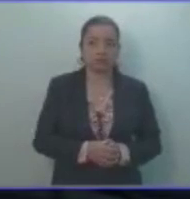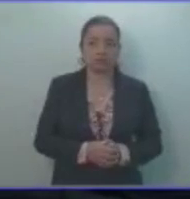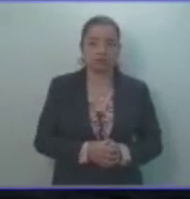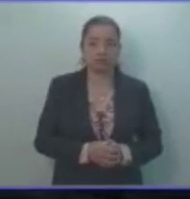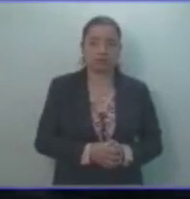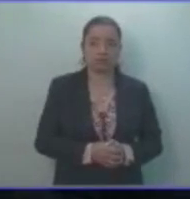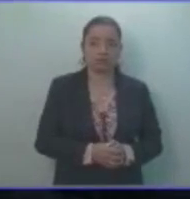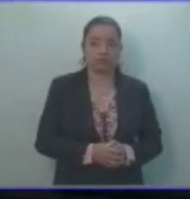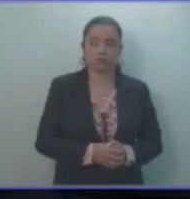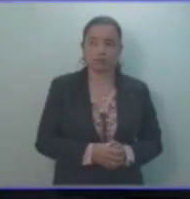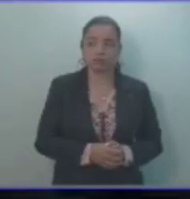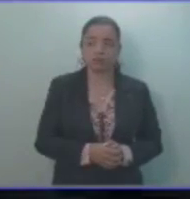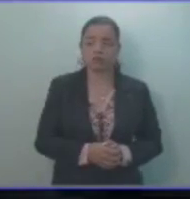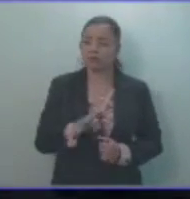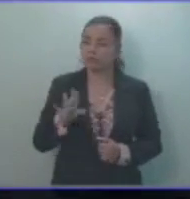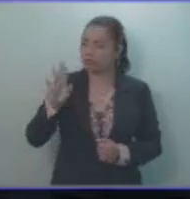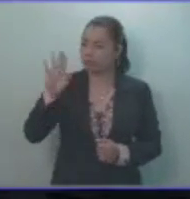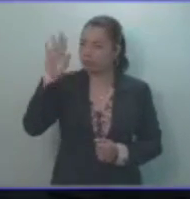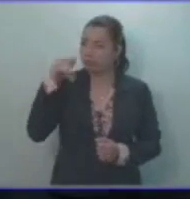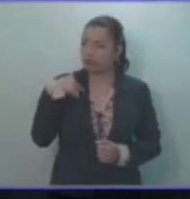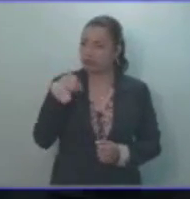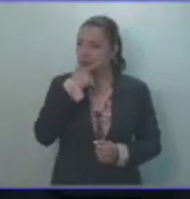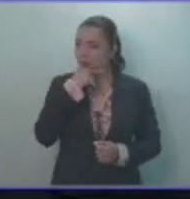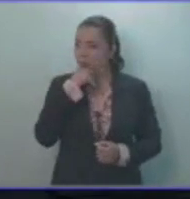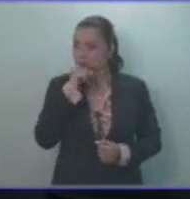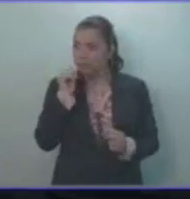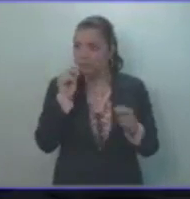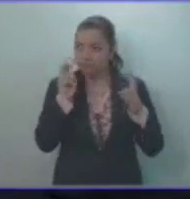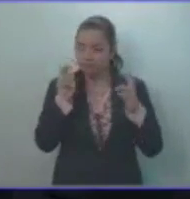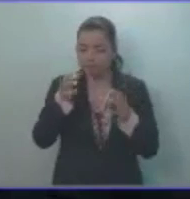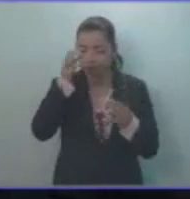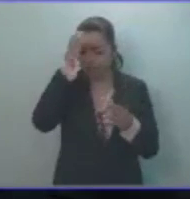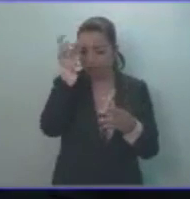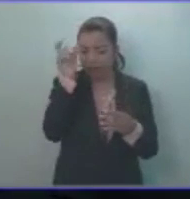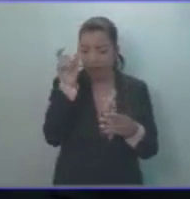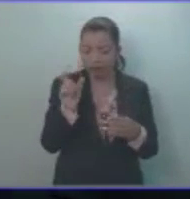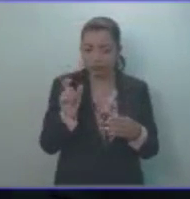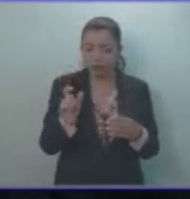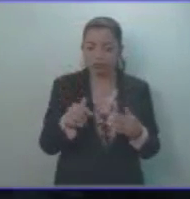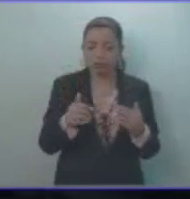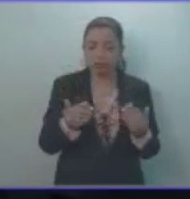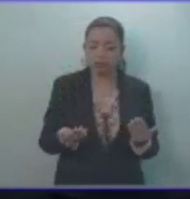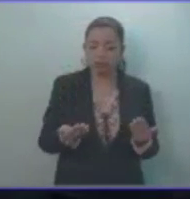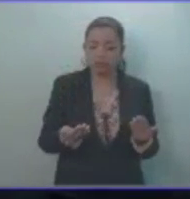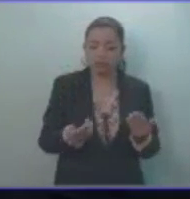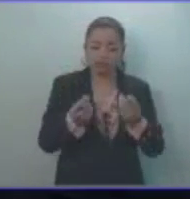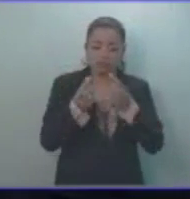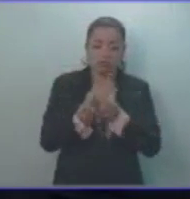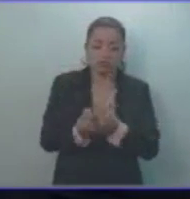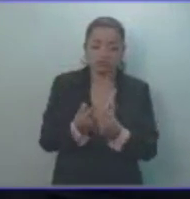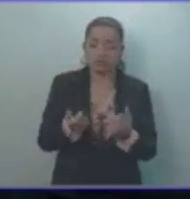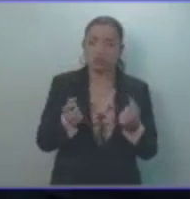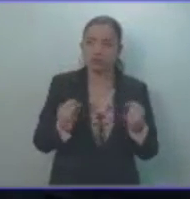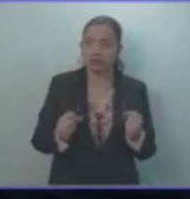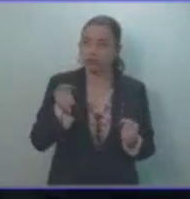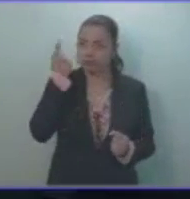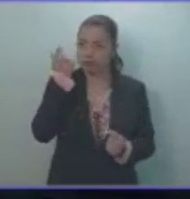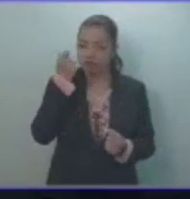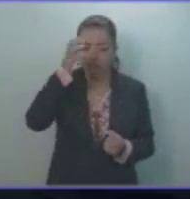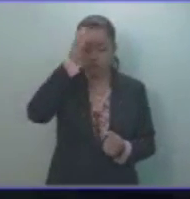Ministro, yo tenía la siguiente duda y tiene que ver con este concepto que se va a incluir en la cola del presupuesto. Yo quiero entender si en este